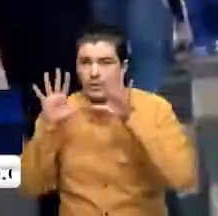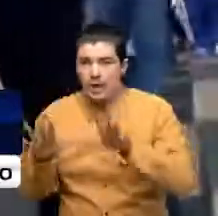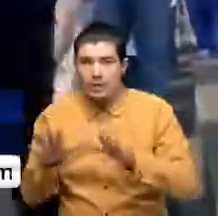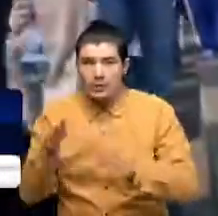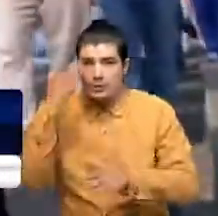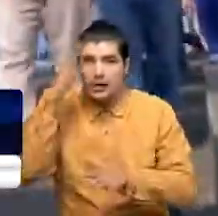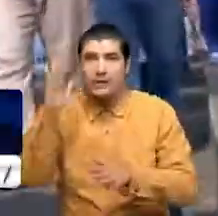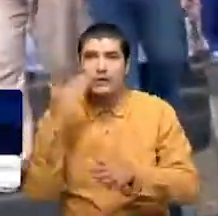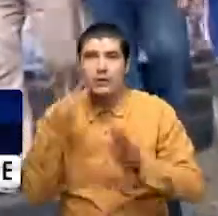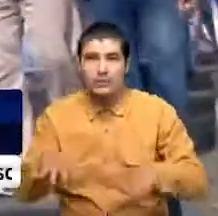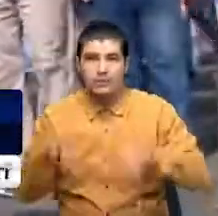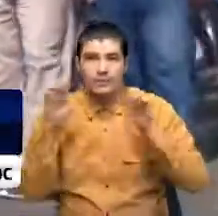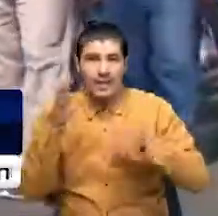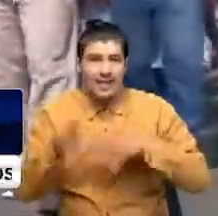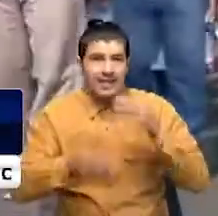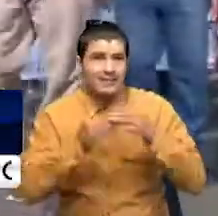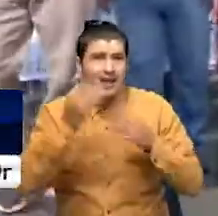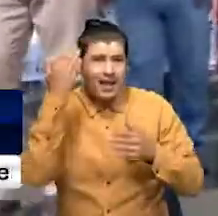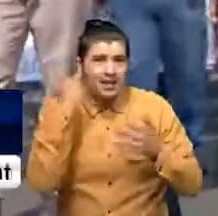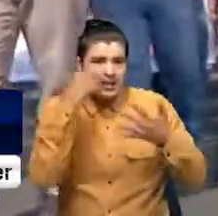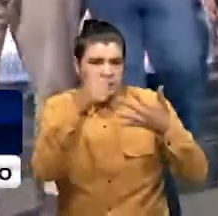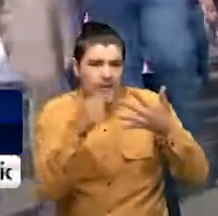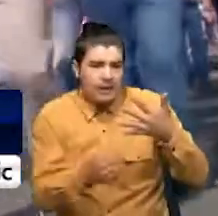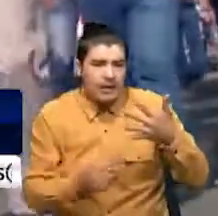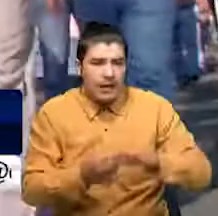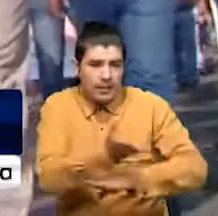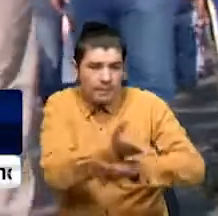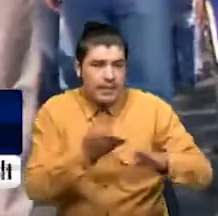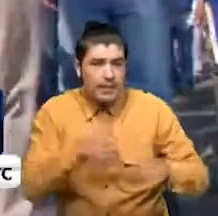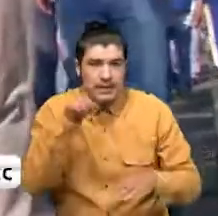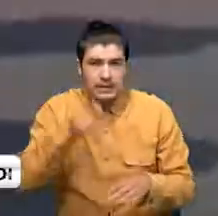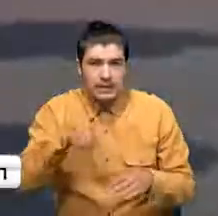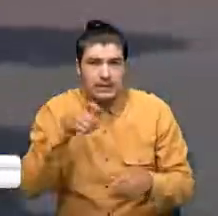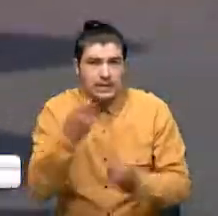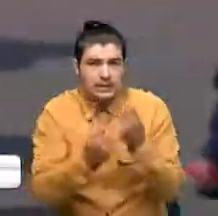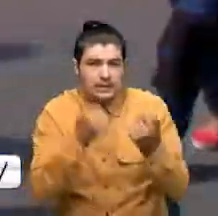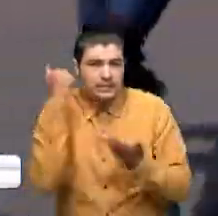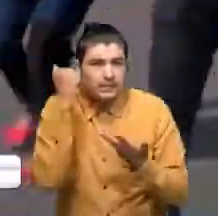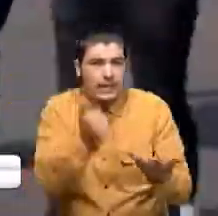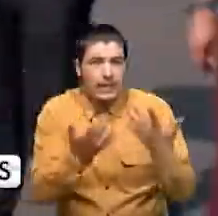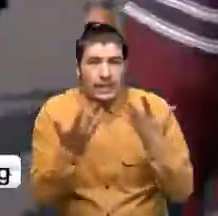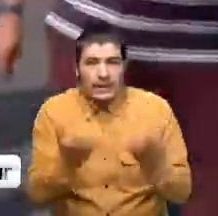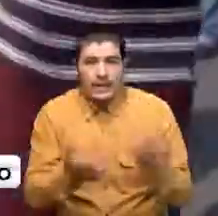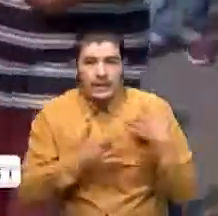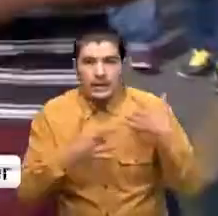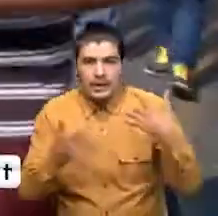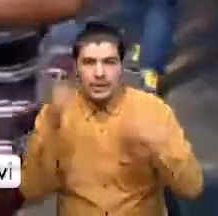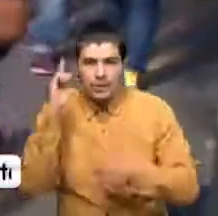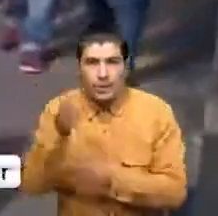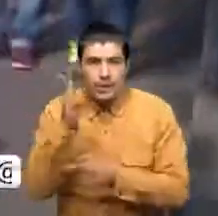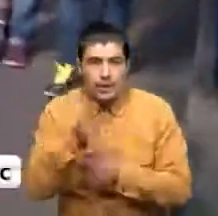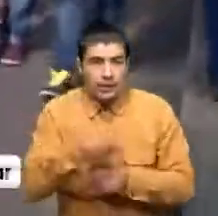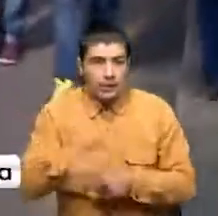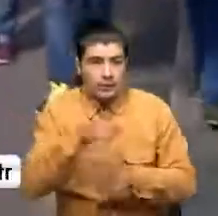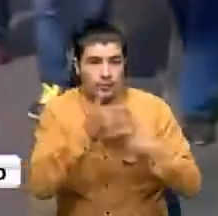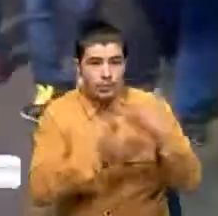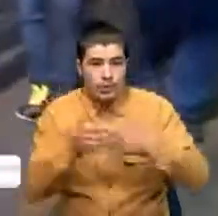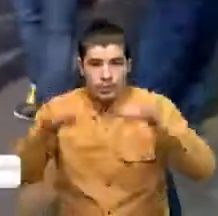porque tenemos un pliego de peticiones en la mesa que requiere de recursos y de voluntades políticas para que este pliego se pueda llevar a la realidad.